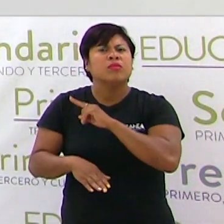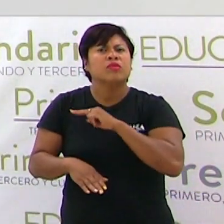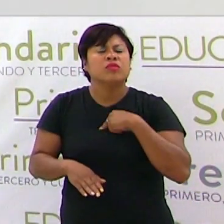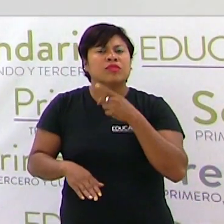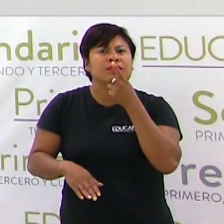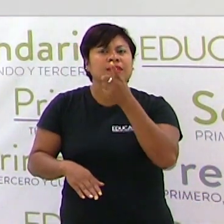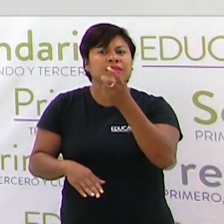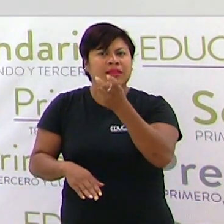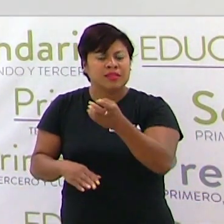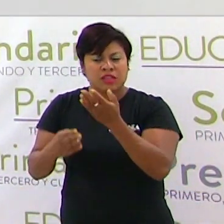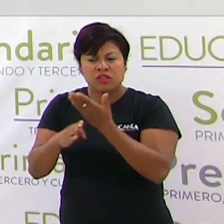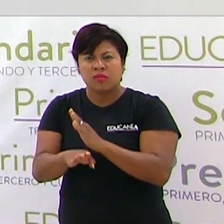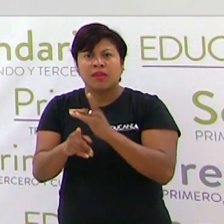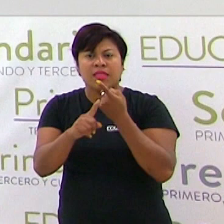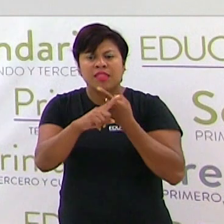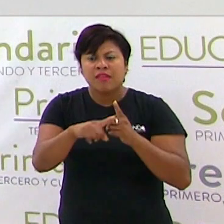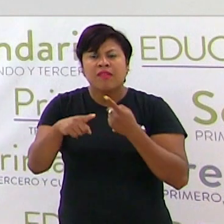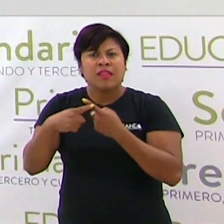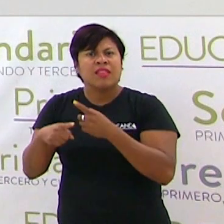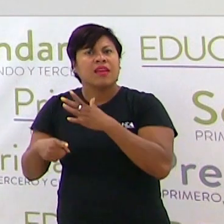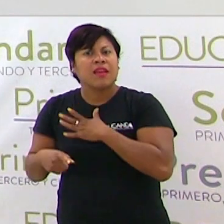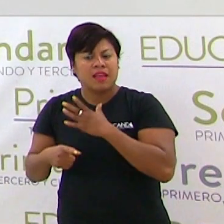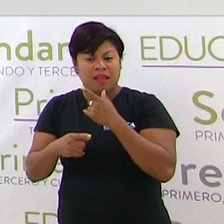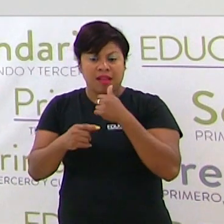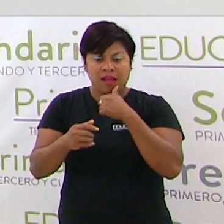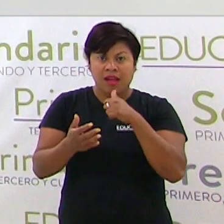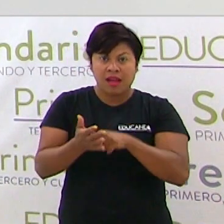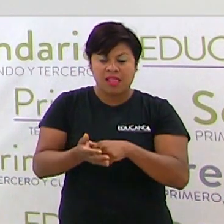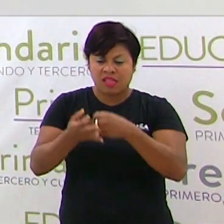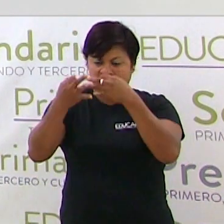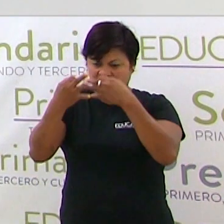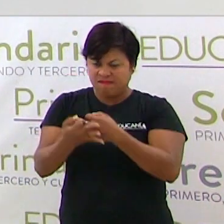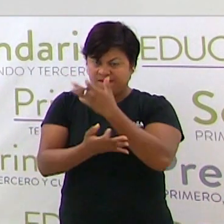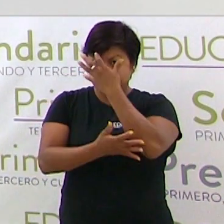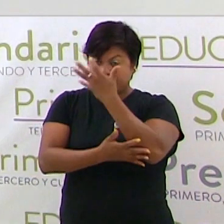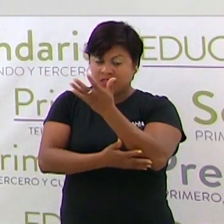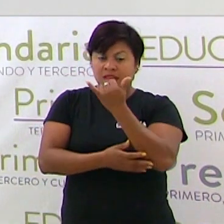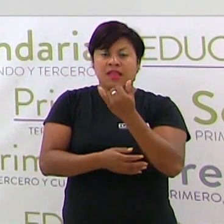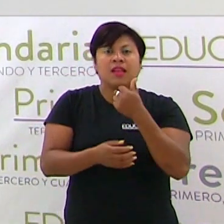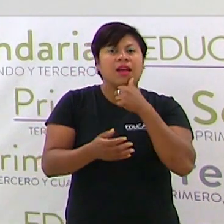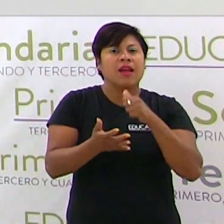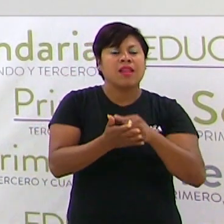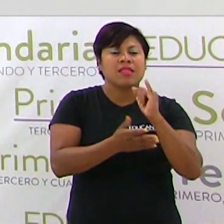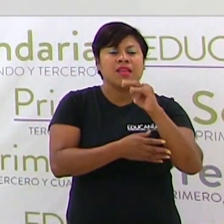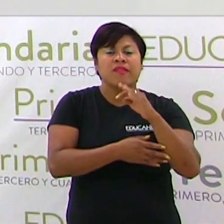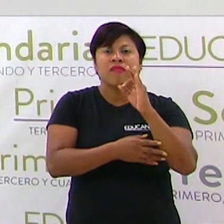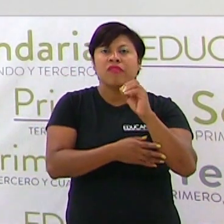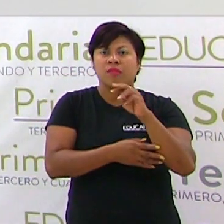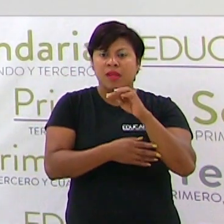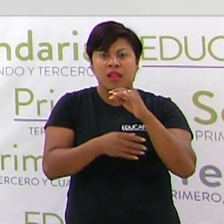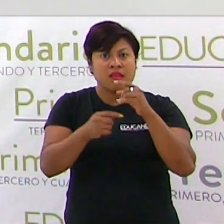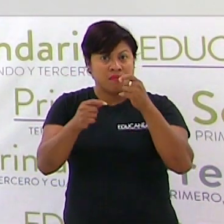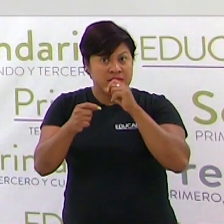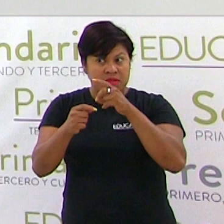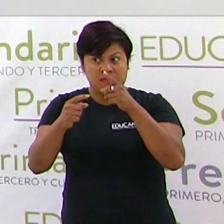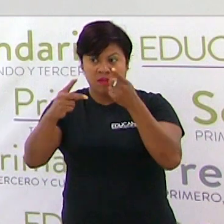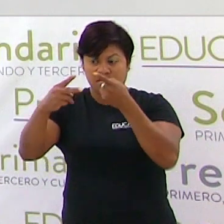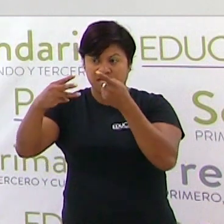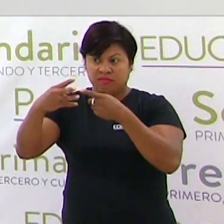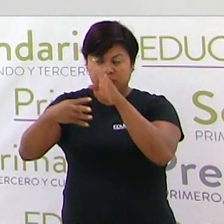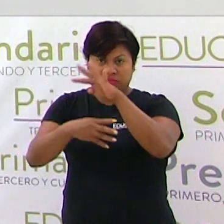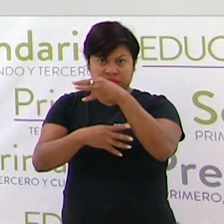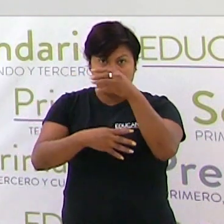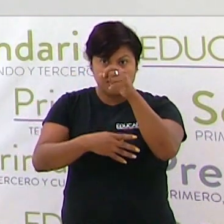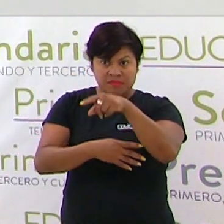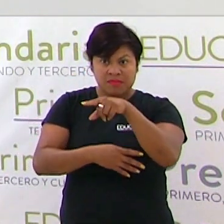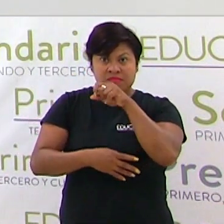decir de las diferencias que hay entre la carta formal y la informal? ¿Su estructura es la misma? ¿Verdad que no? Bueno,